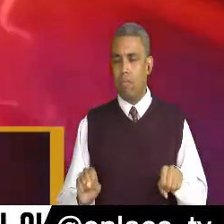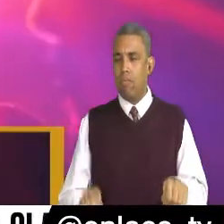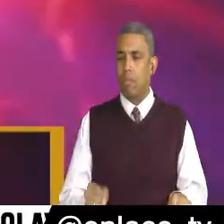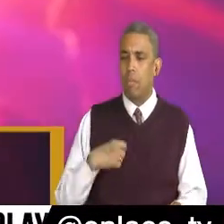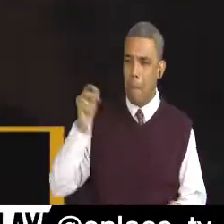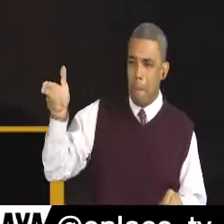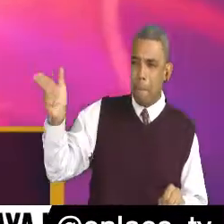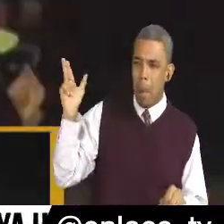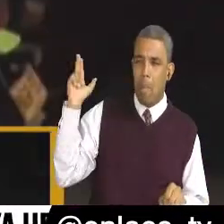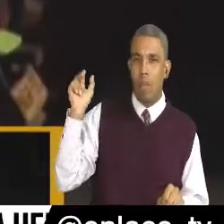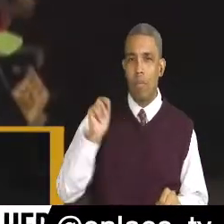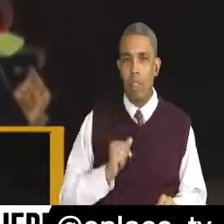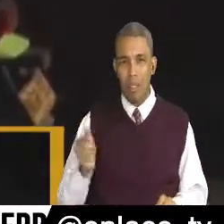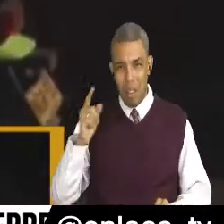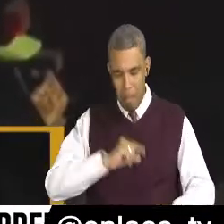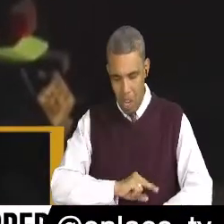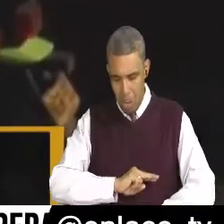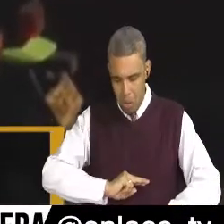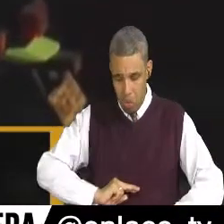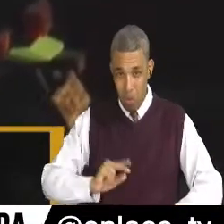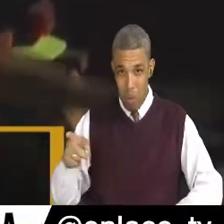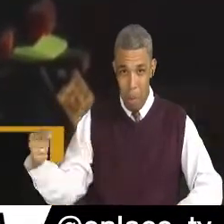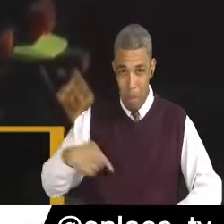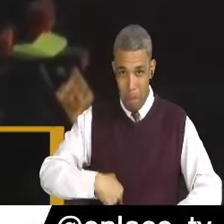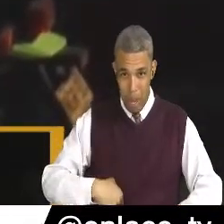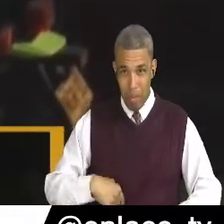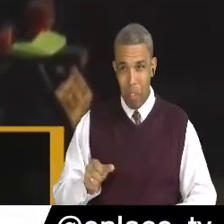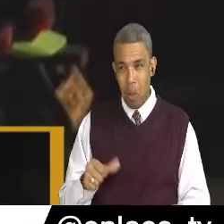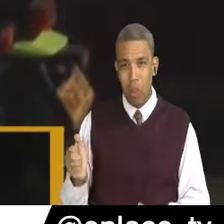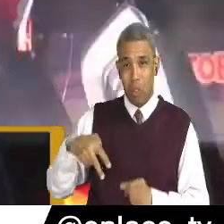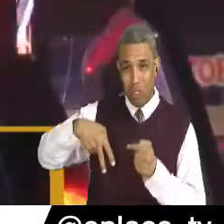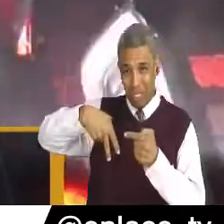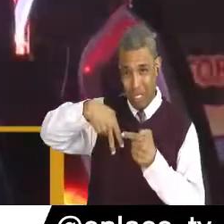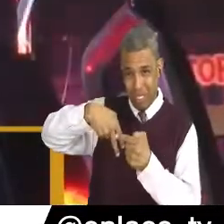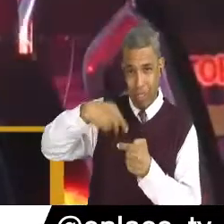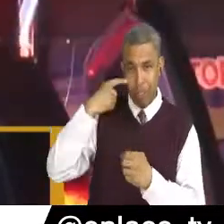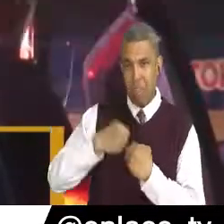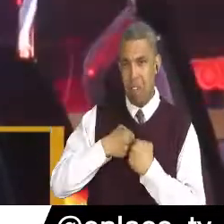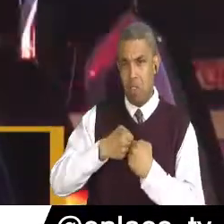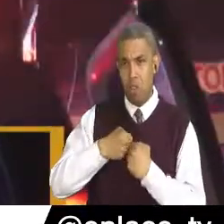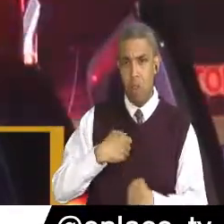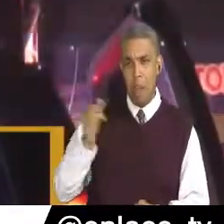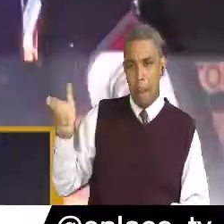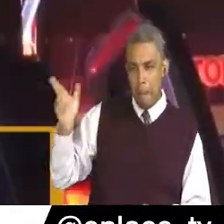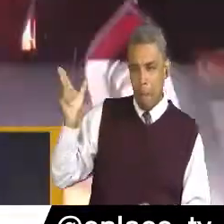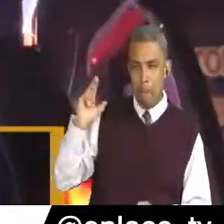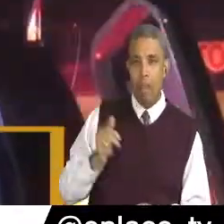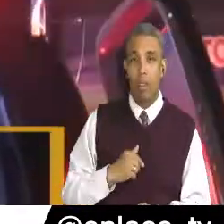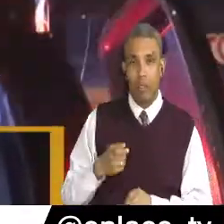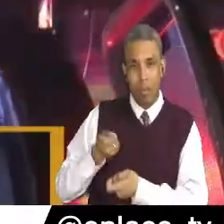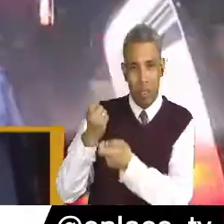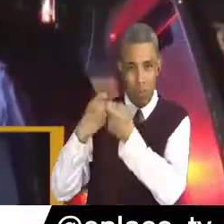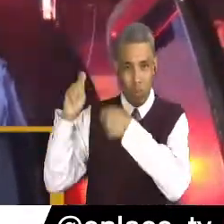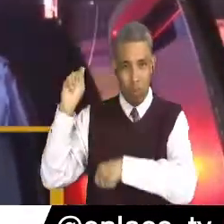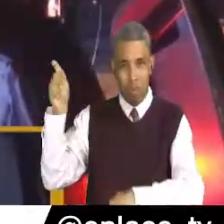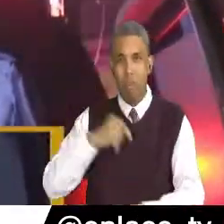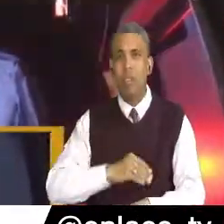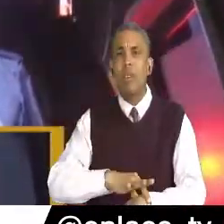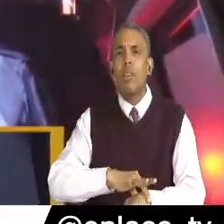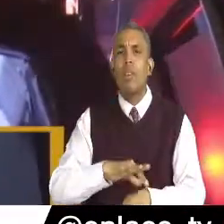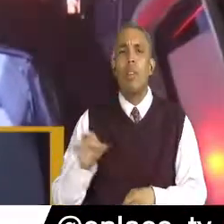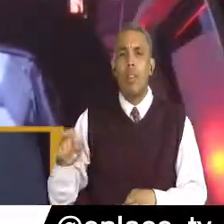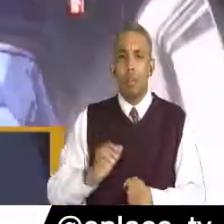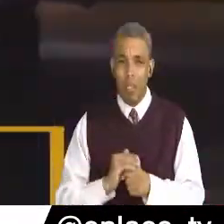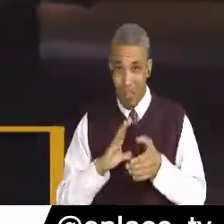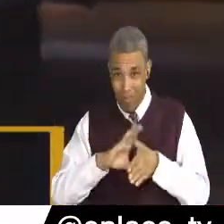lo recibió en el abdomen y el otro en la rodilla, siendo trasladado en un taxi a la clínica San José y después al Hospital Regional del Magdalena